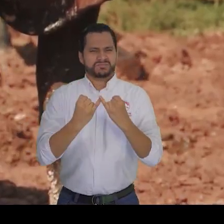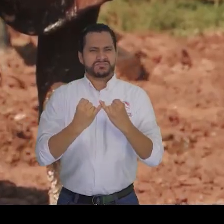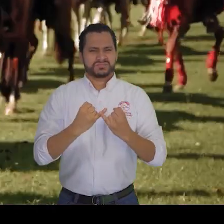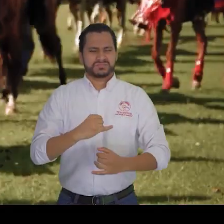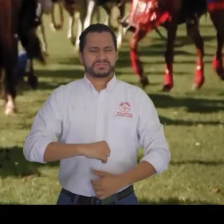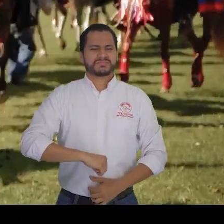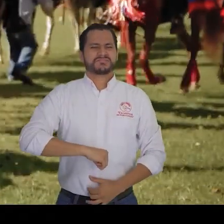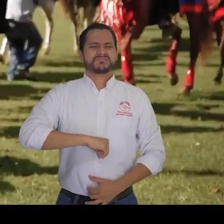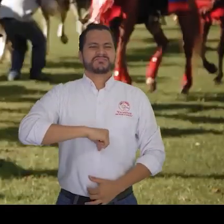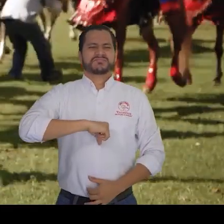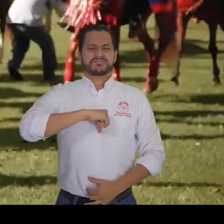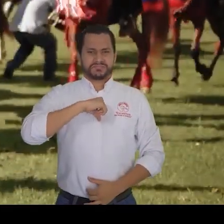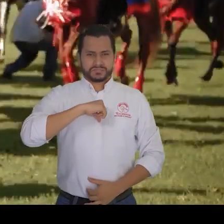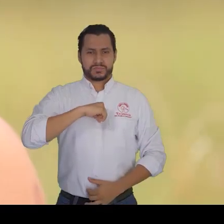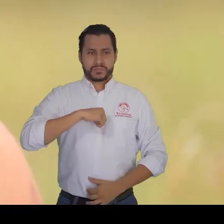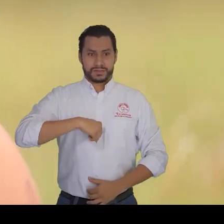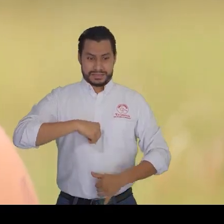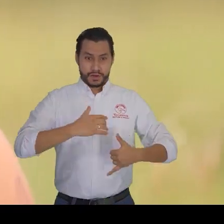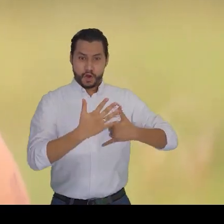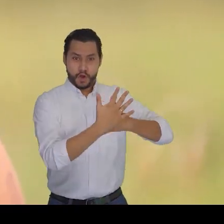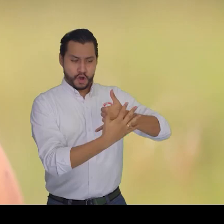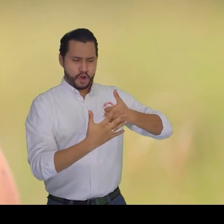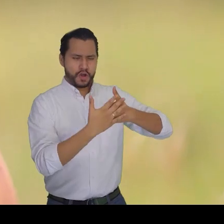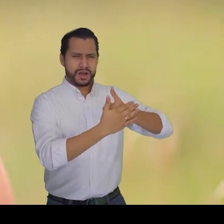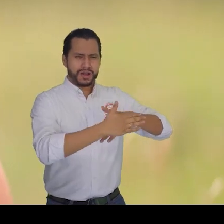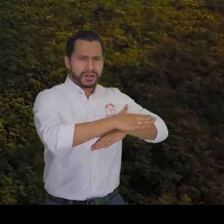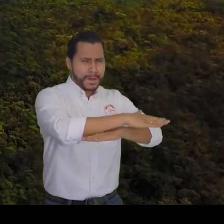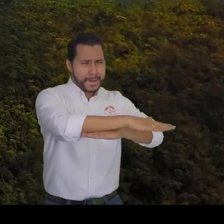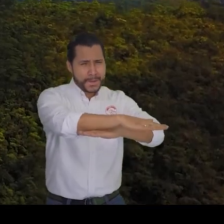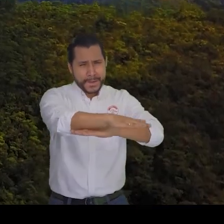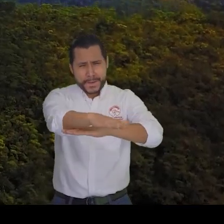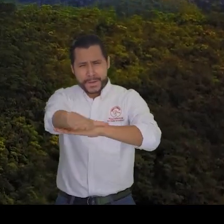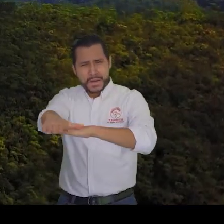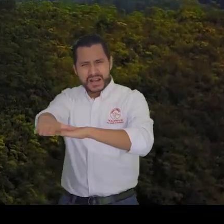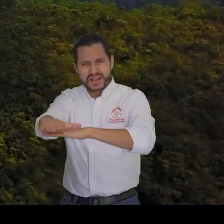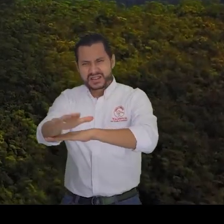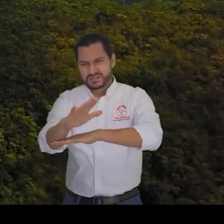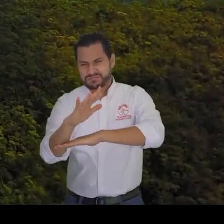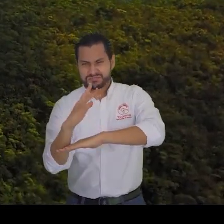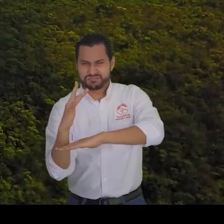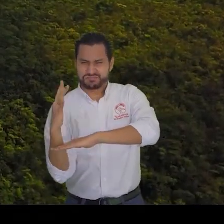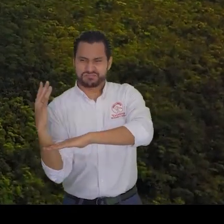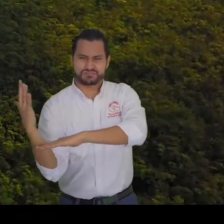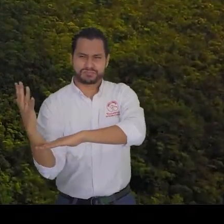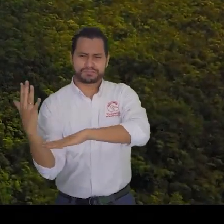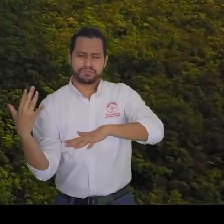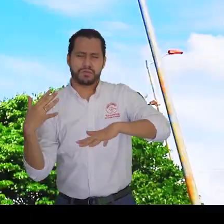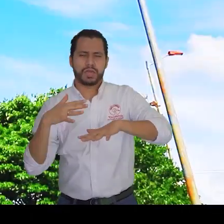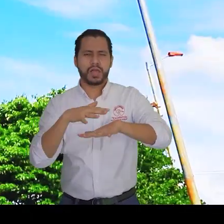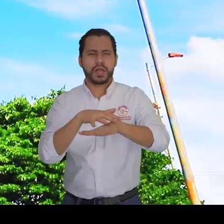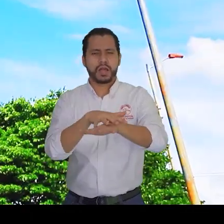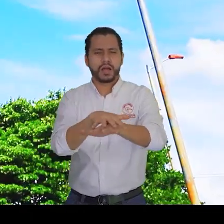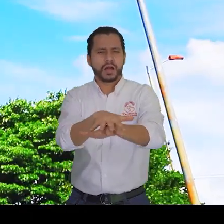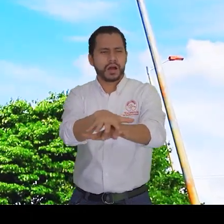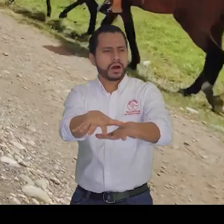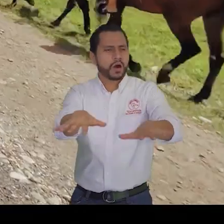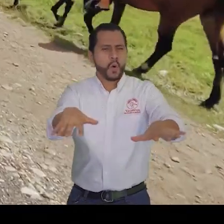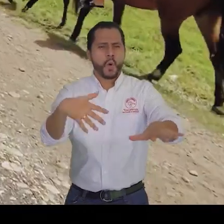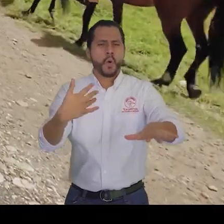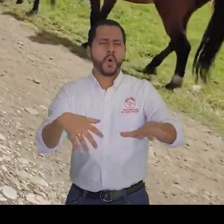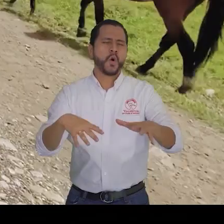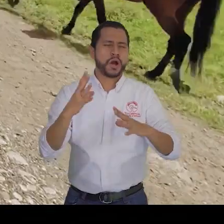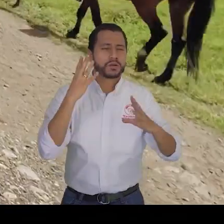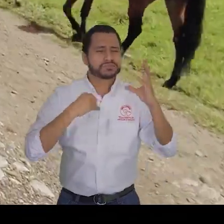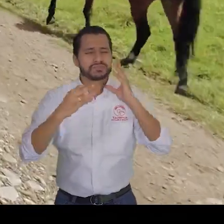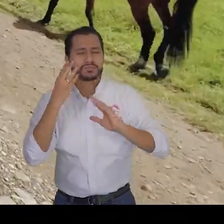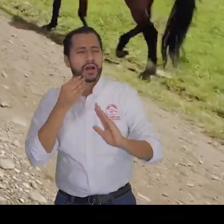identidad regional que acobija los llanos orientales de Colombia. Selva y llano se entremezclan entre las